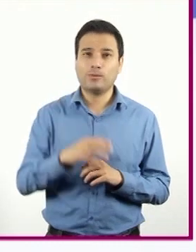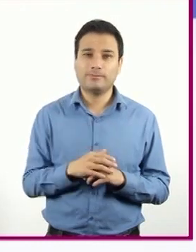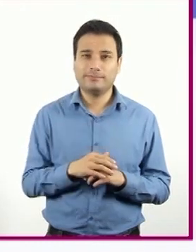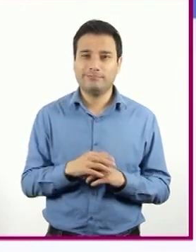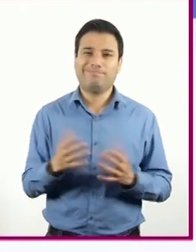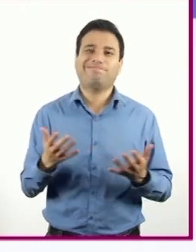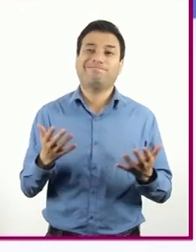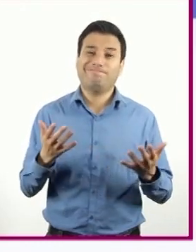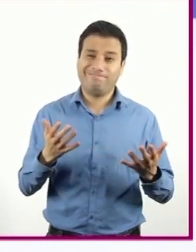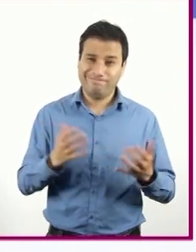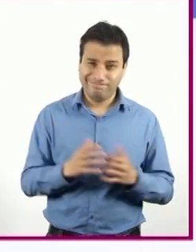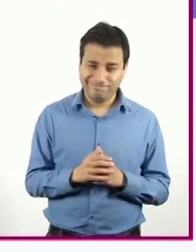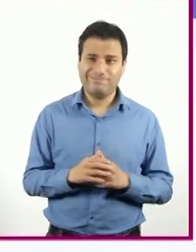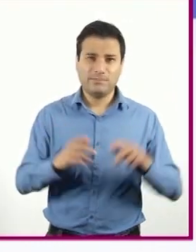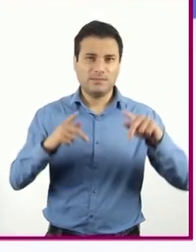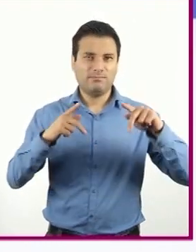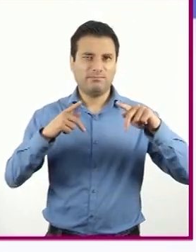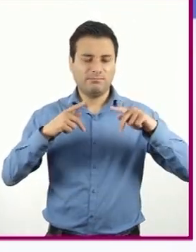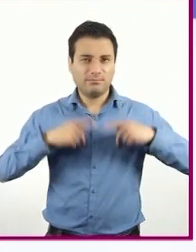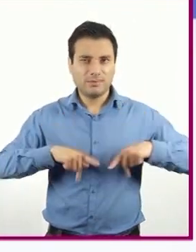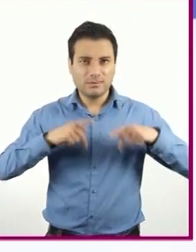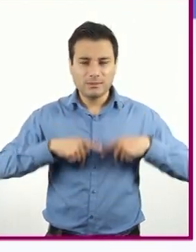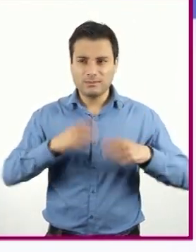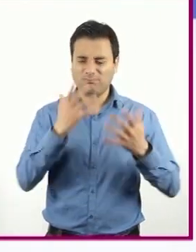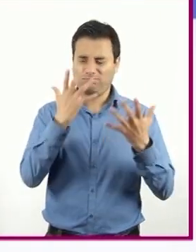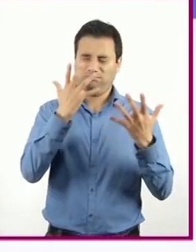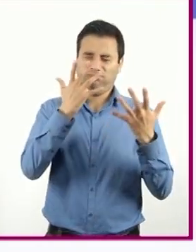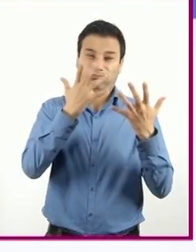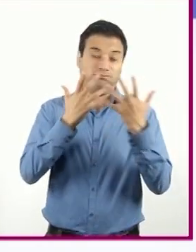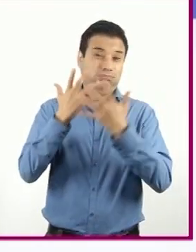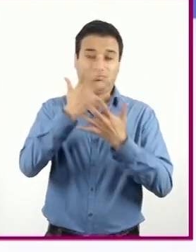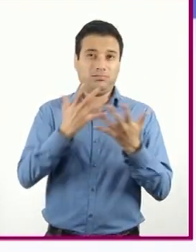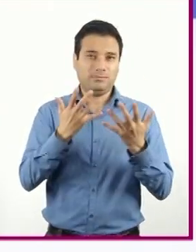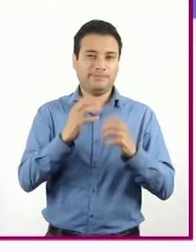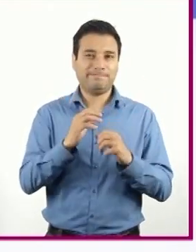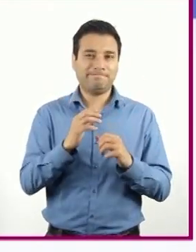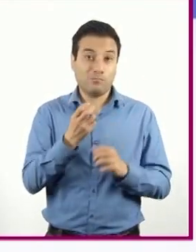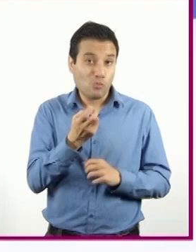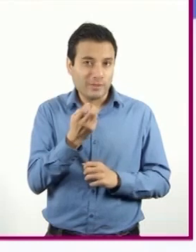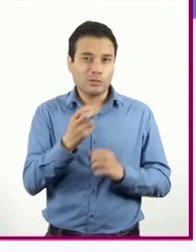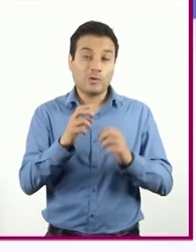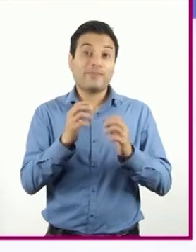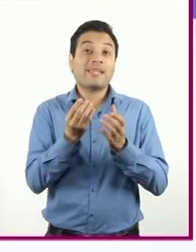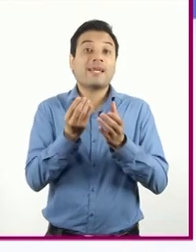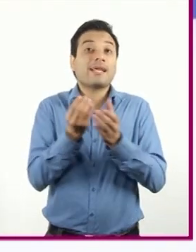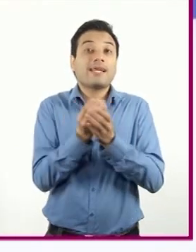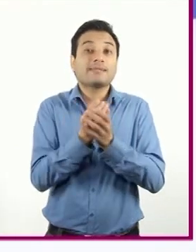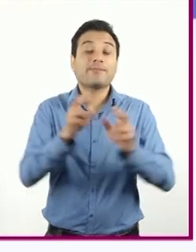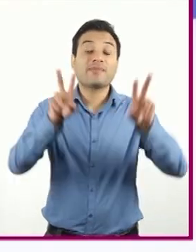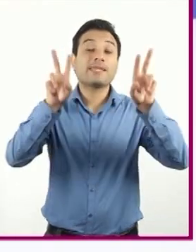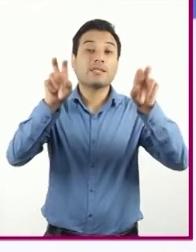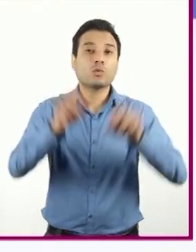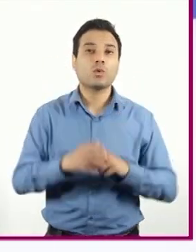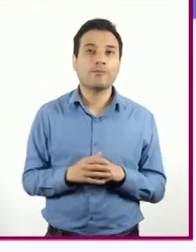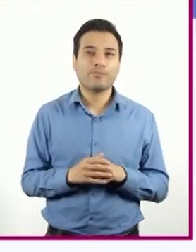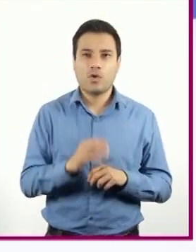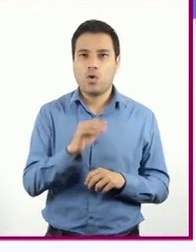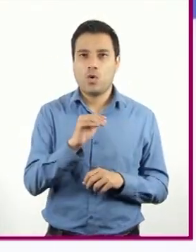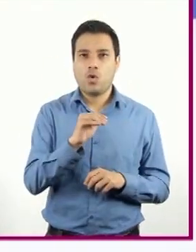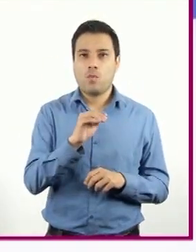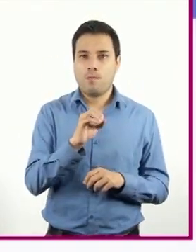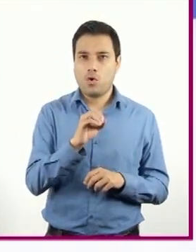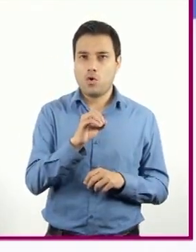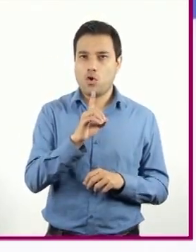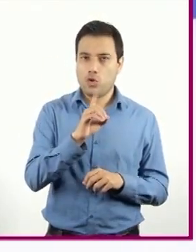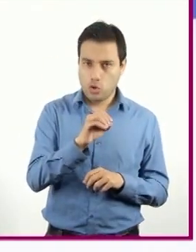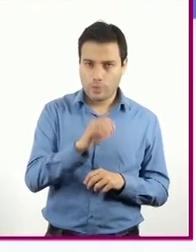revuelo causa por su uso y significado. Por ello, el título de nuestra sesión es Modo y tiempo. ¿Cómo